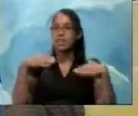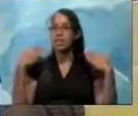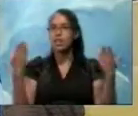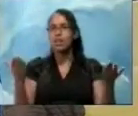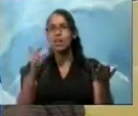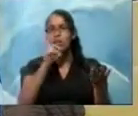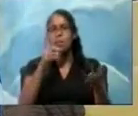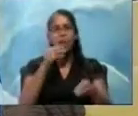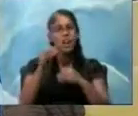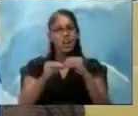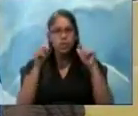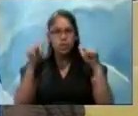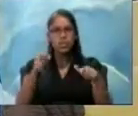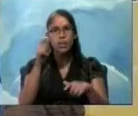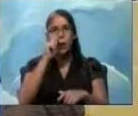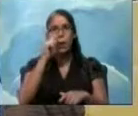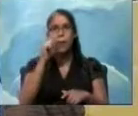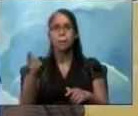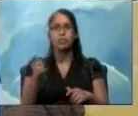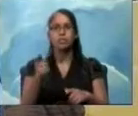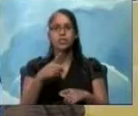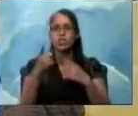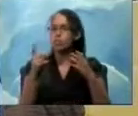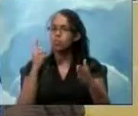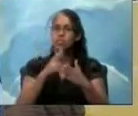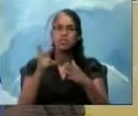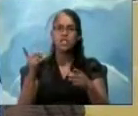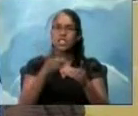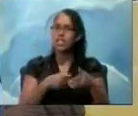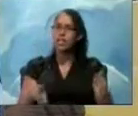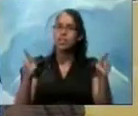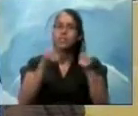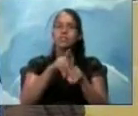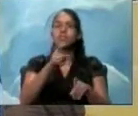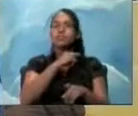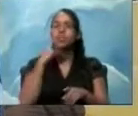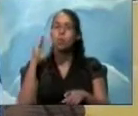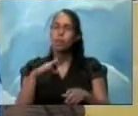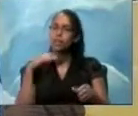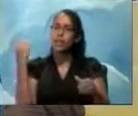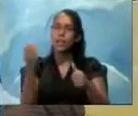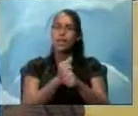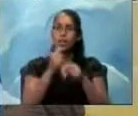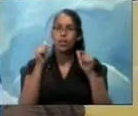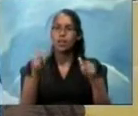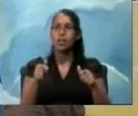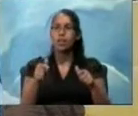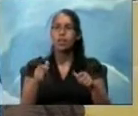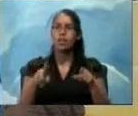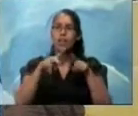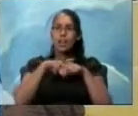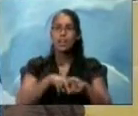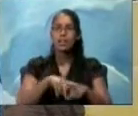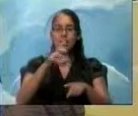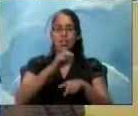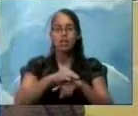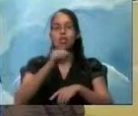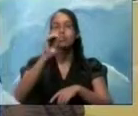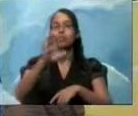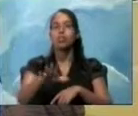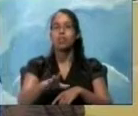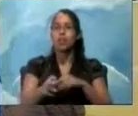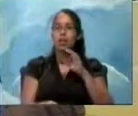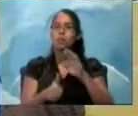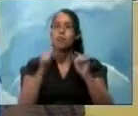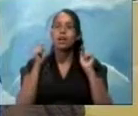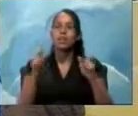ha hecho este? Ningún delito digno de muerte he hallado en él. Le castigaré, pues, y le soltaré. Mas